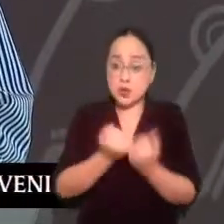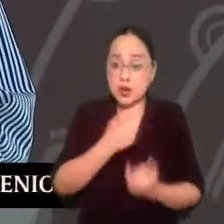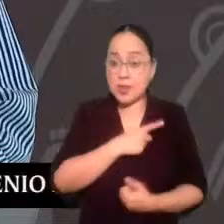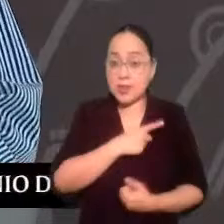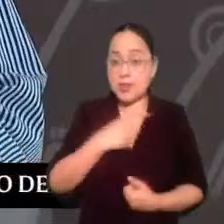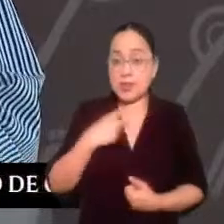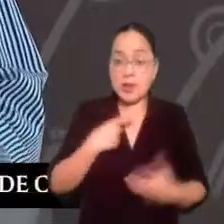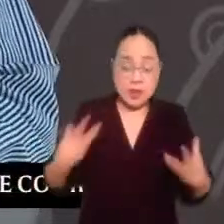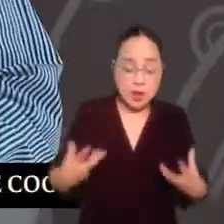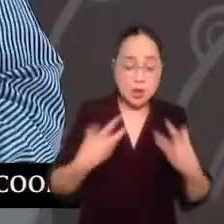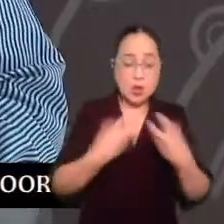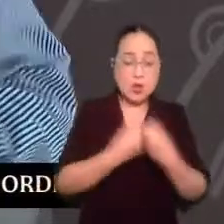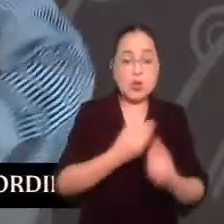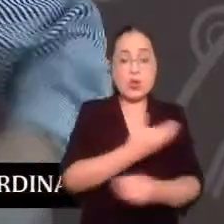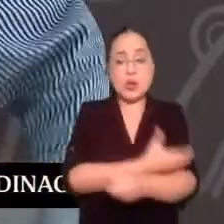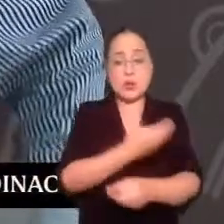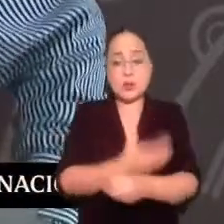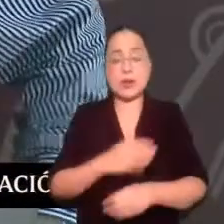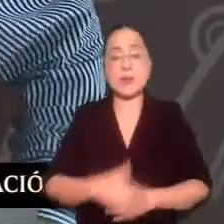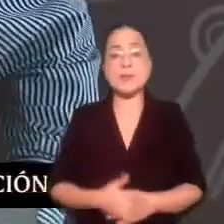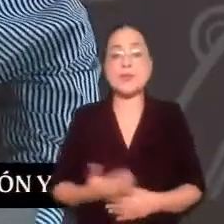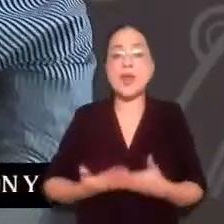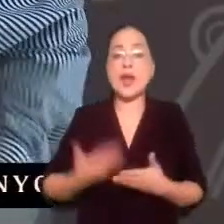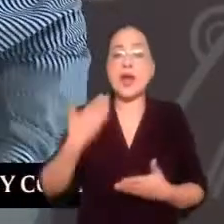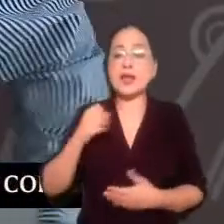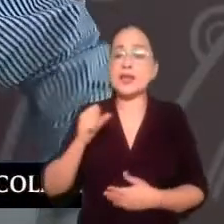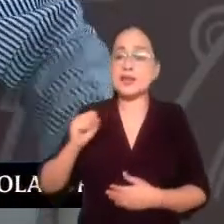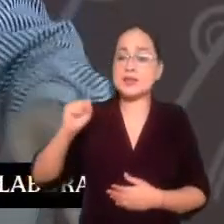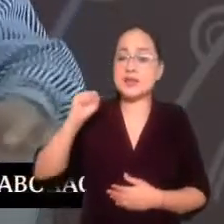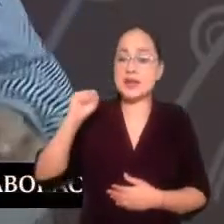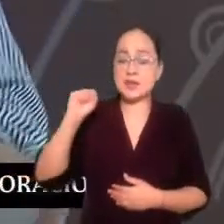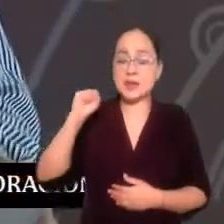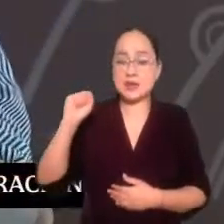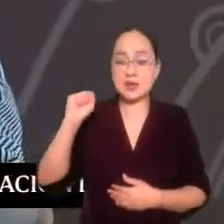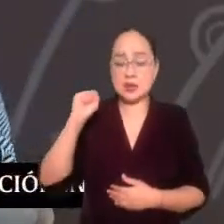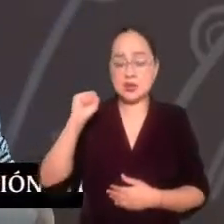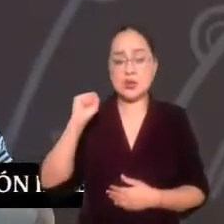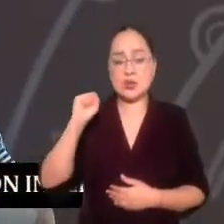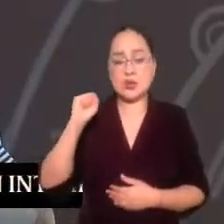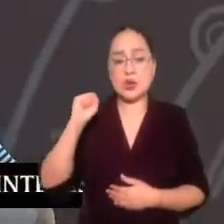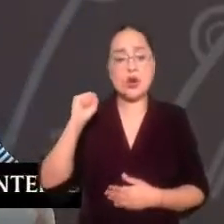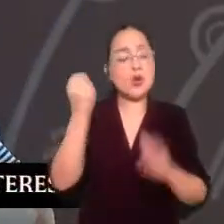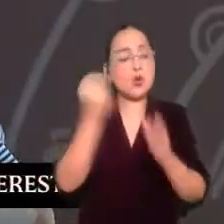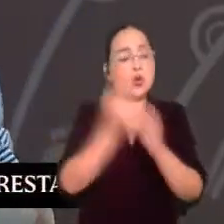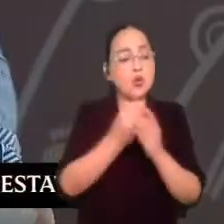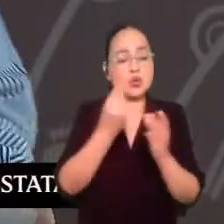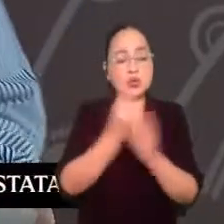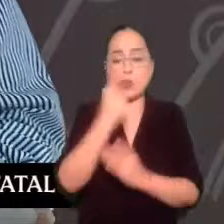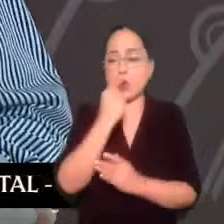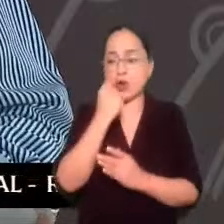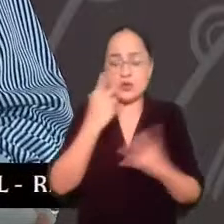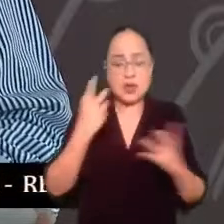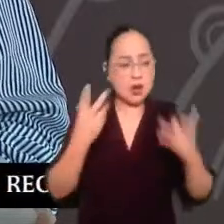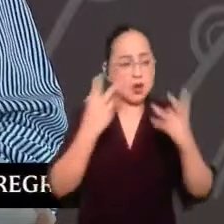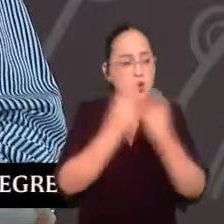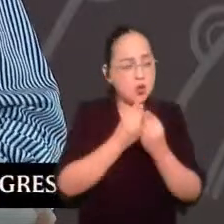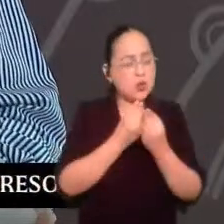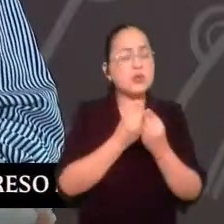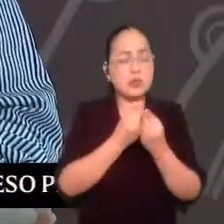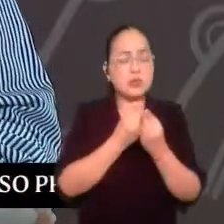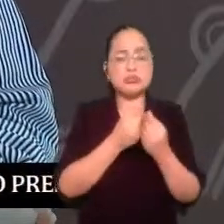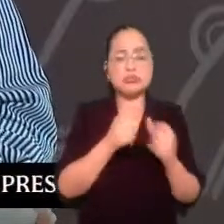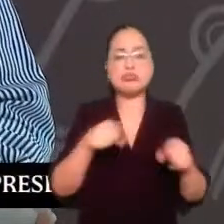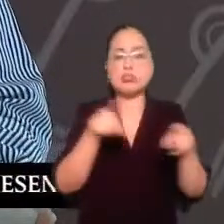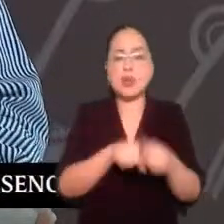el sábado, a esta capacitación del policía, pues acompañarlo con